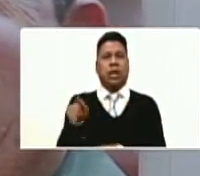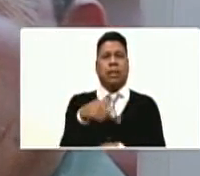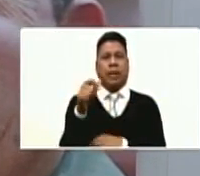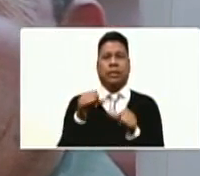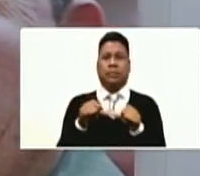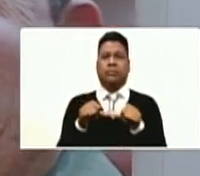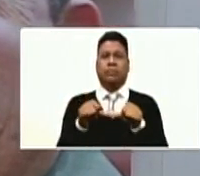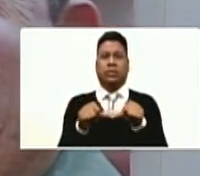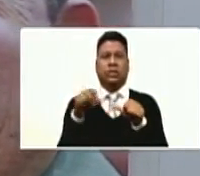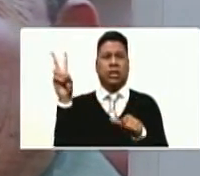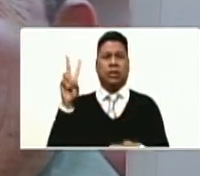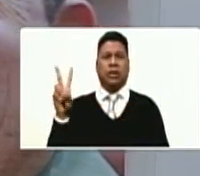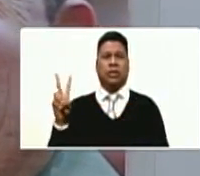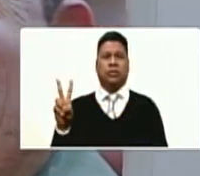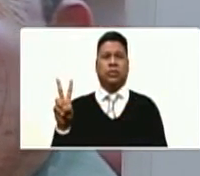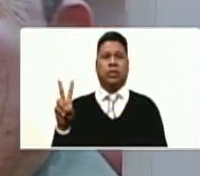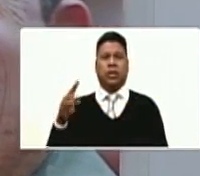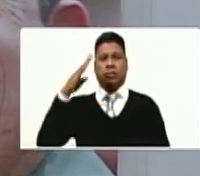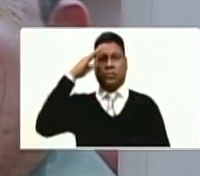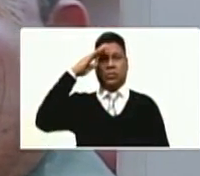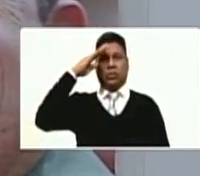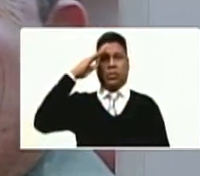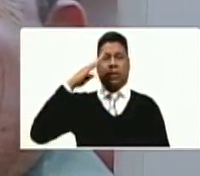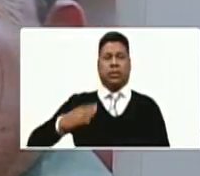Mi comandante.